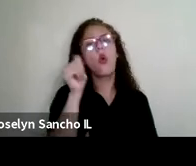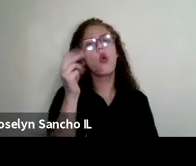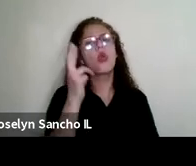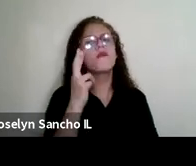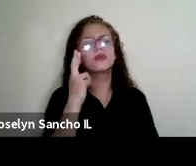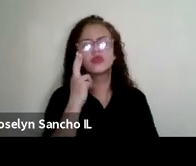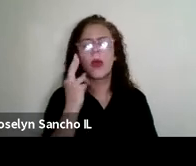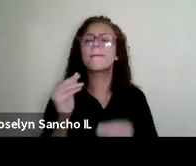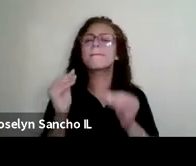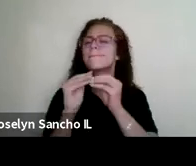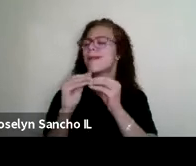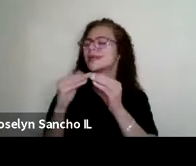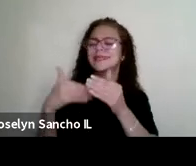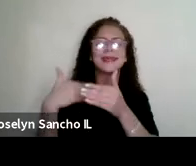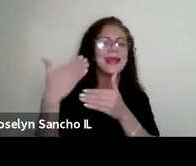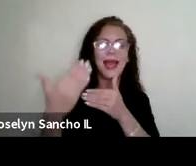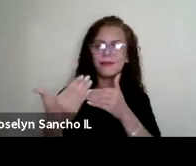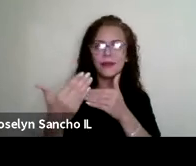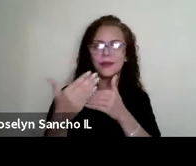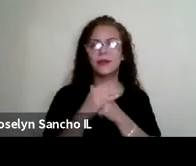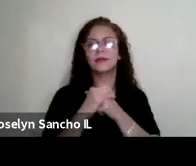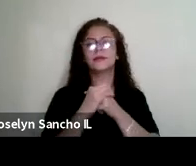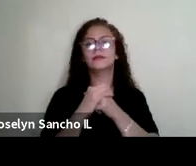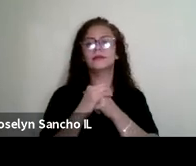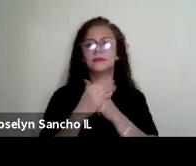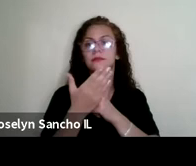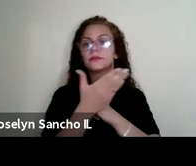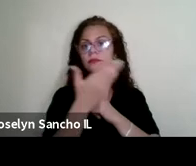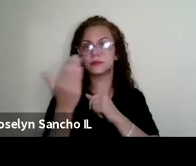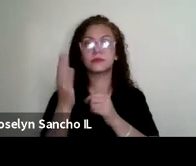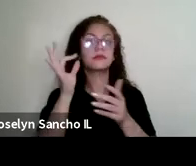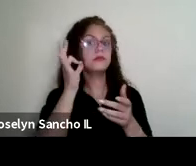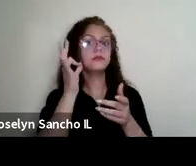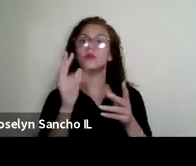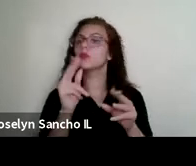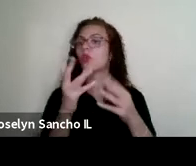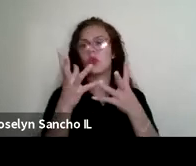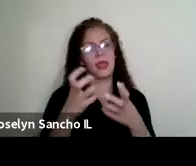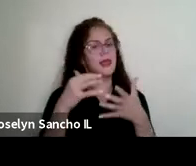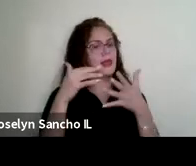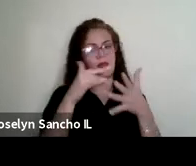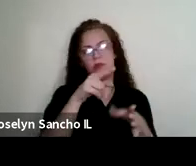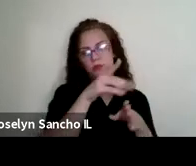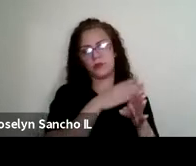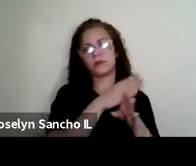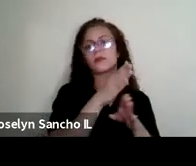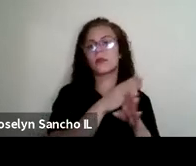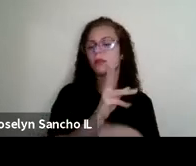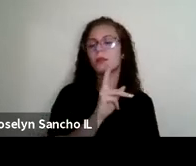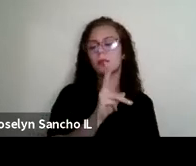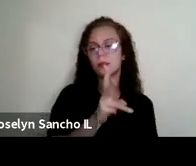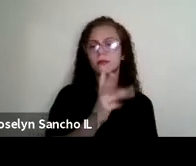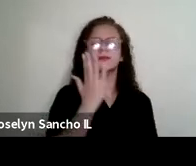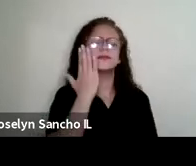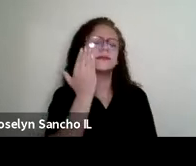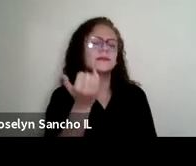motivos, más allá de que las mujeres no quieren estudiar estas carreras, ¿verdad? ¿Por